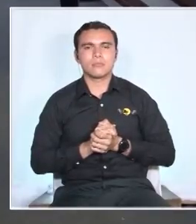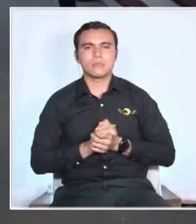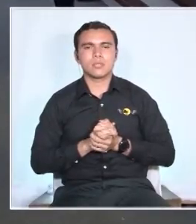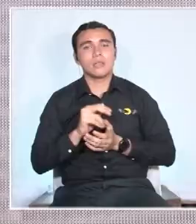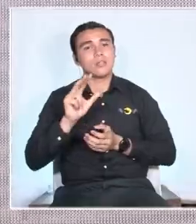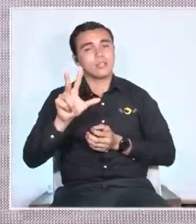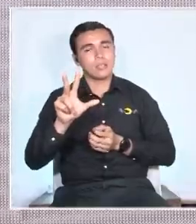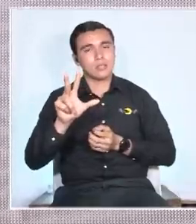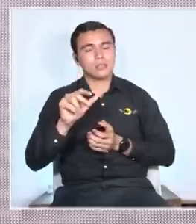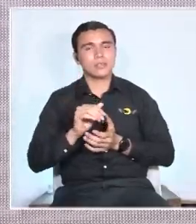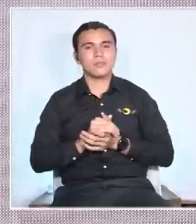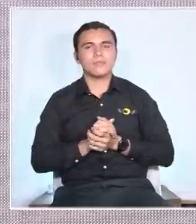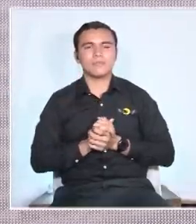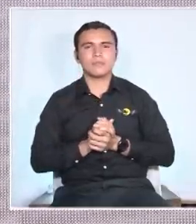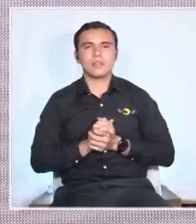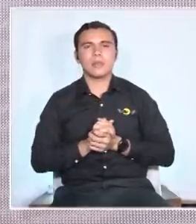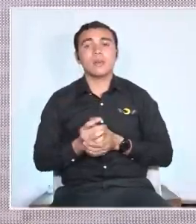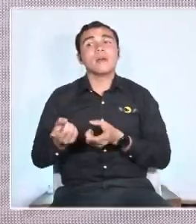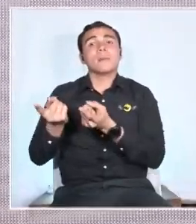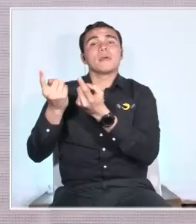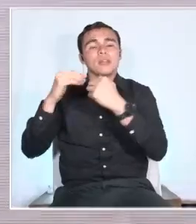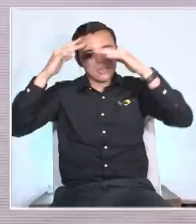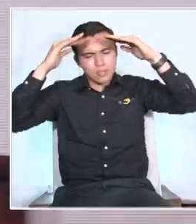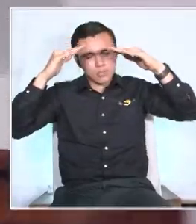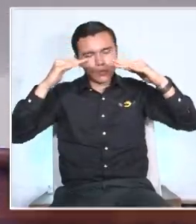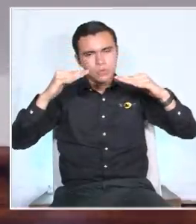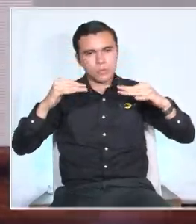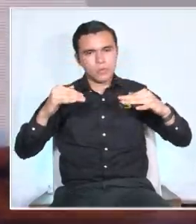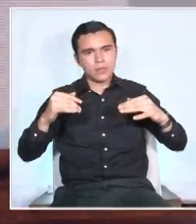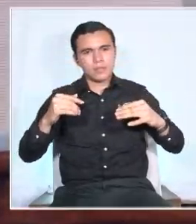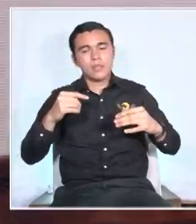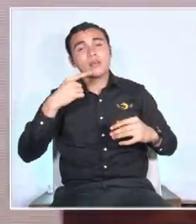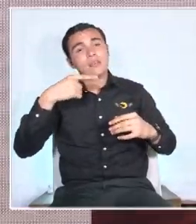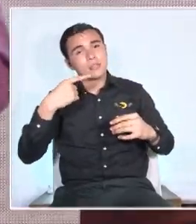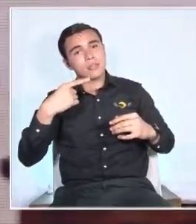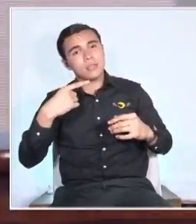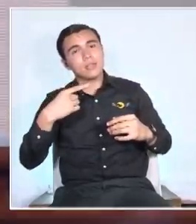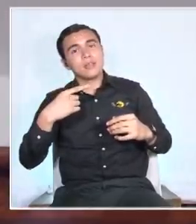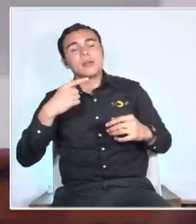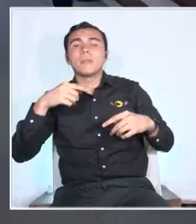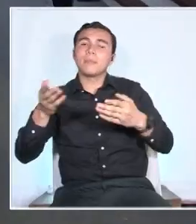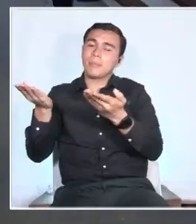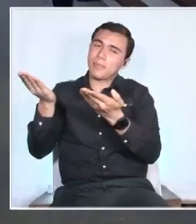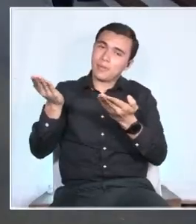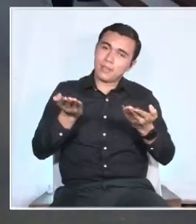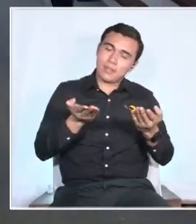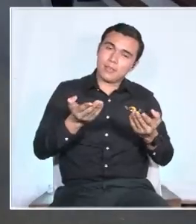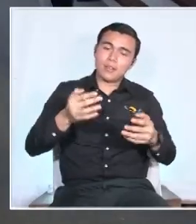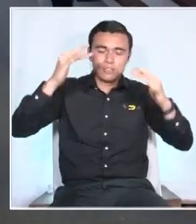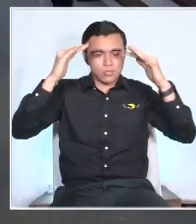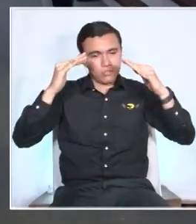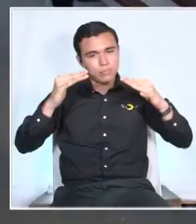Número 3, vendrán las lluvias. Dile a tu vecino: vendrán las lluvias.